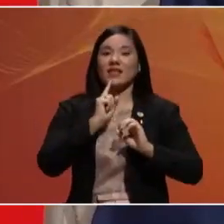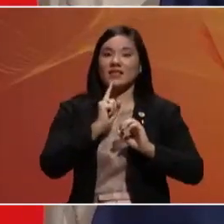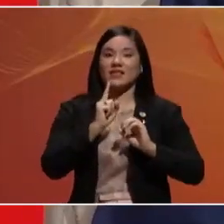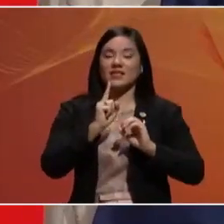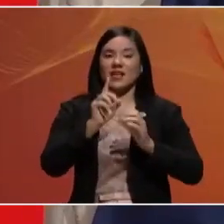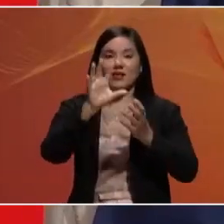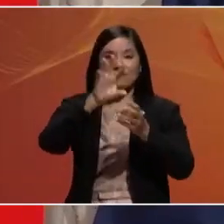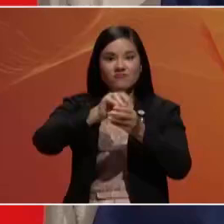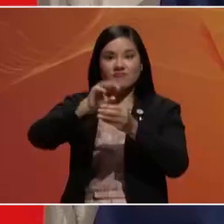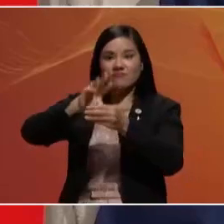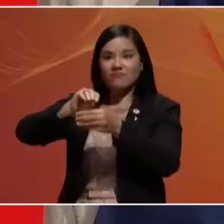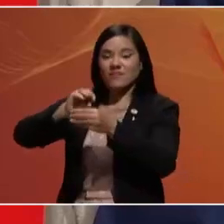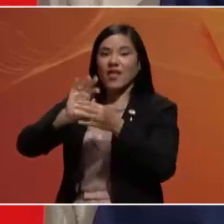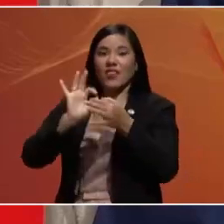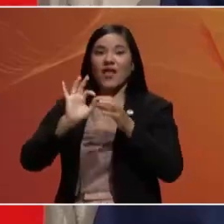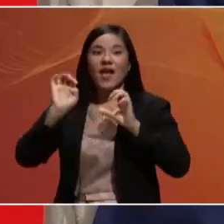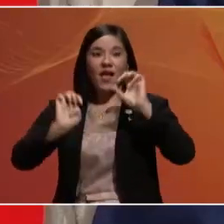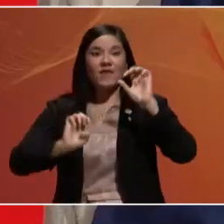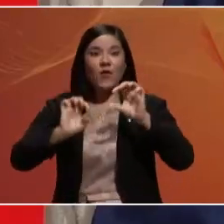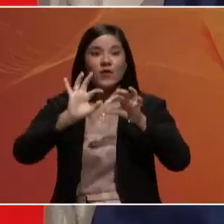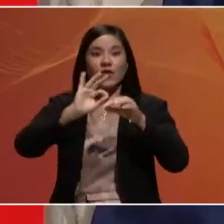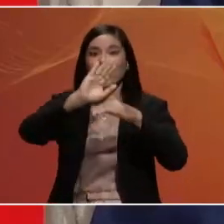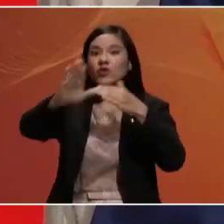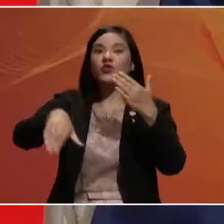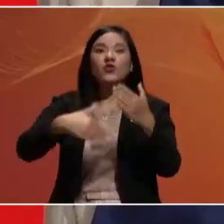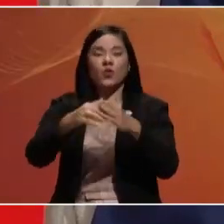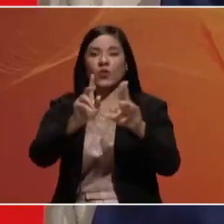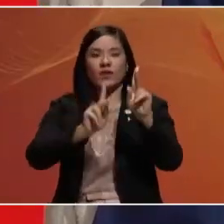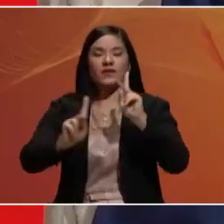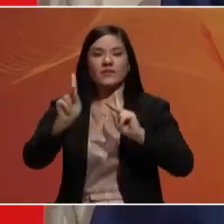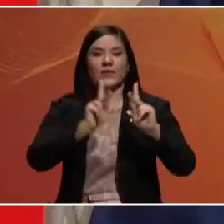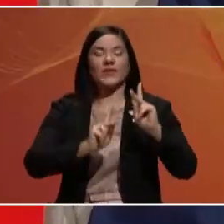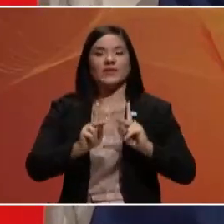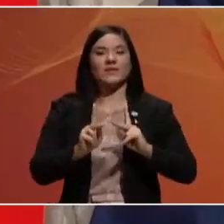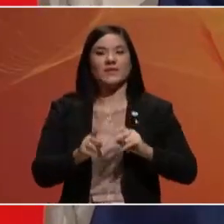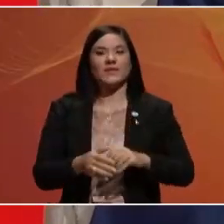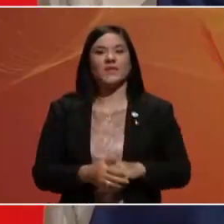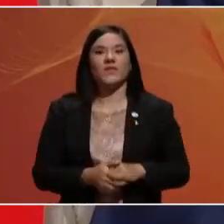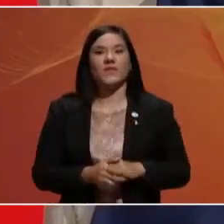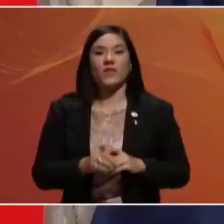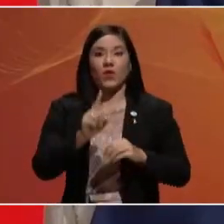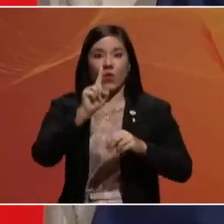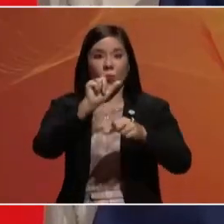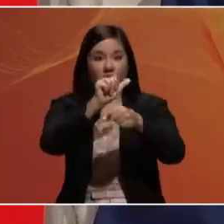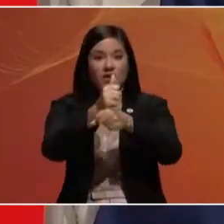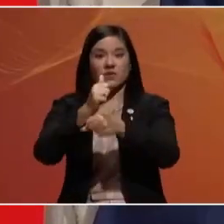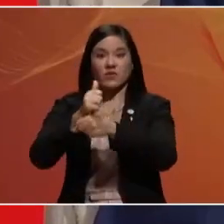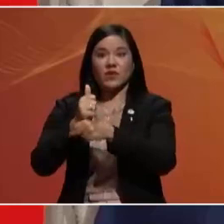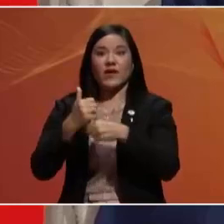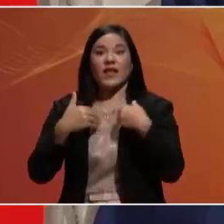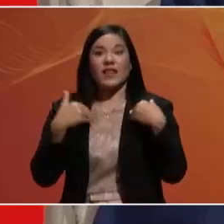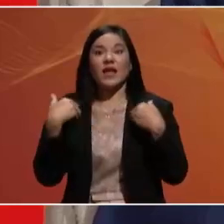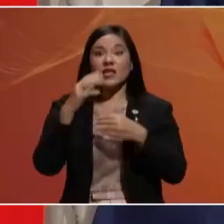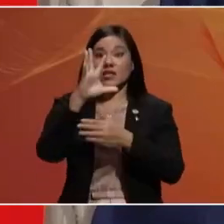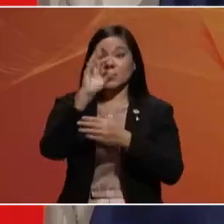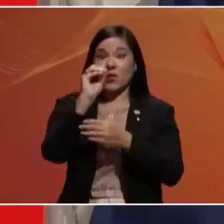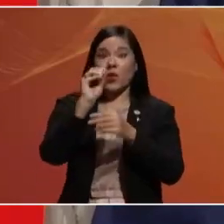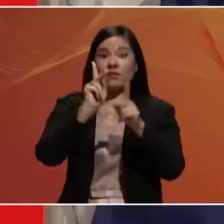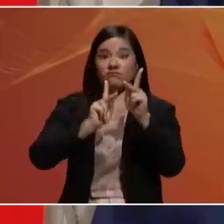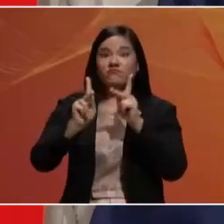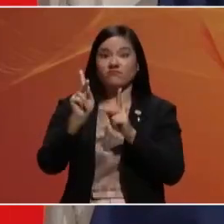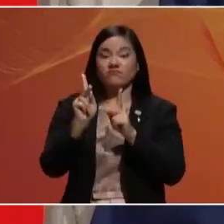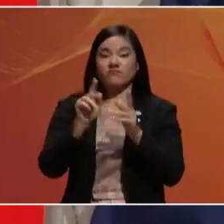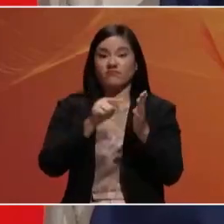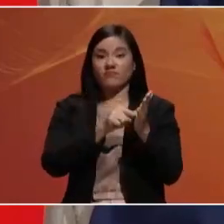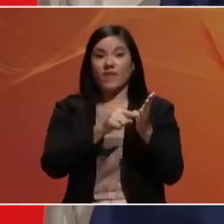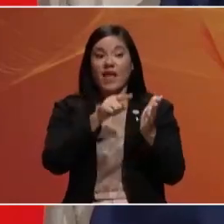conjunto de la evaluación de todos sus servidores. Es decir, una institución tiene 50 servidores. Sí. Si